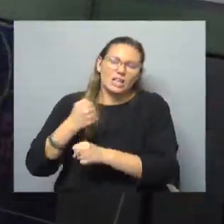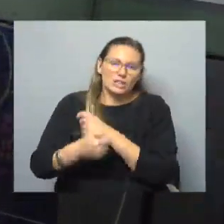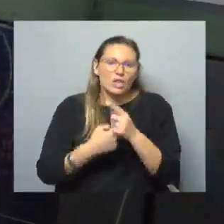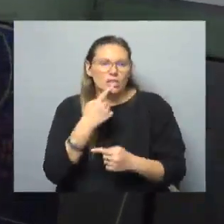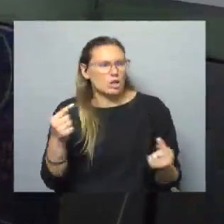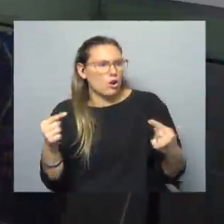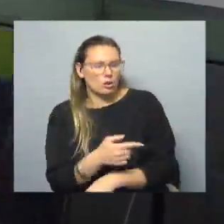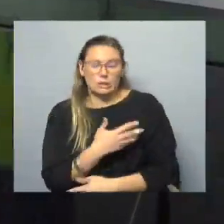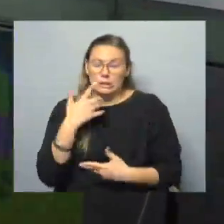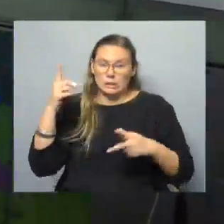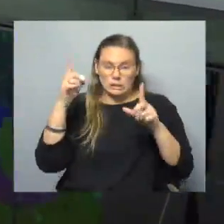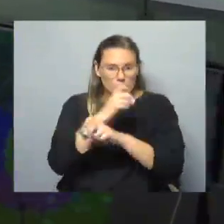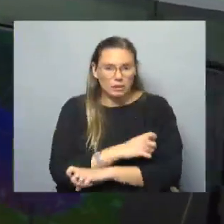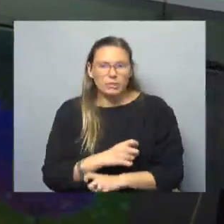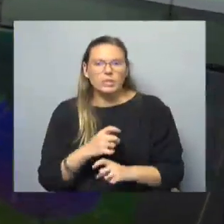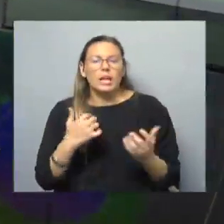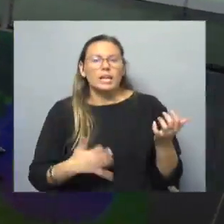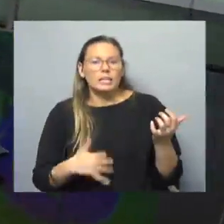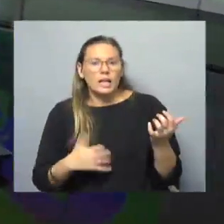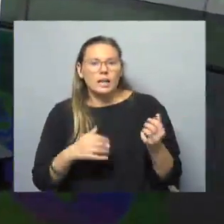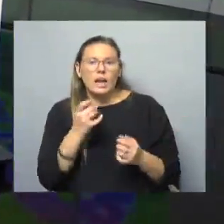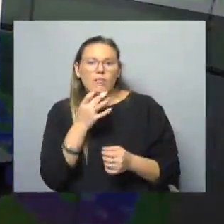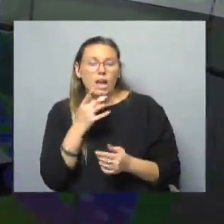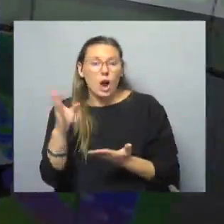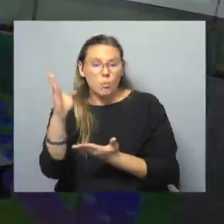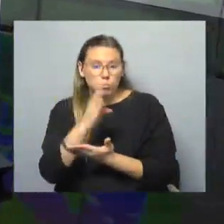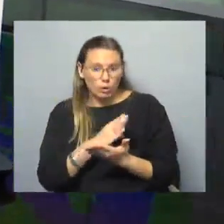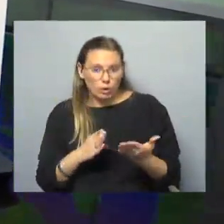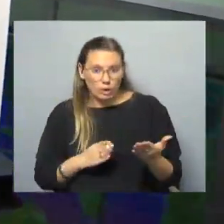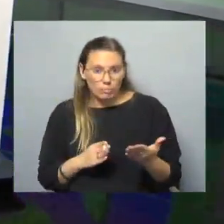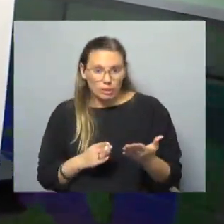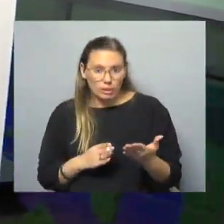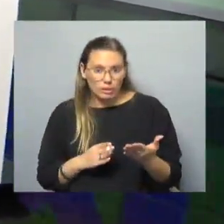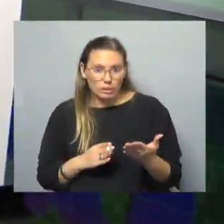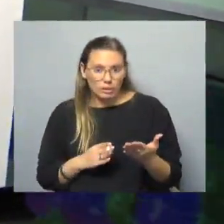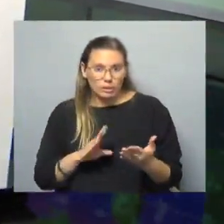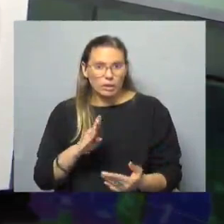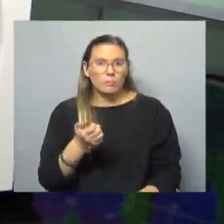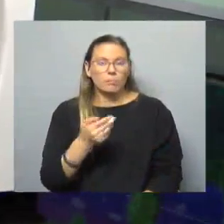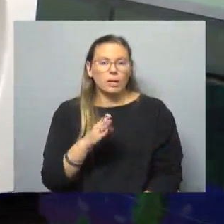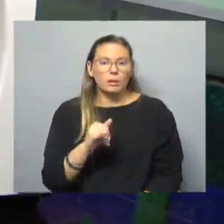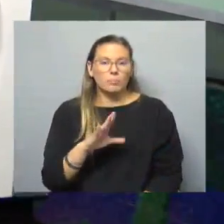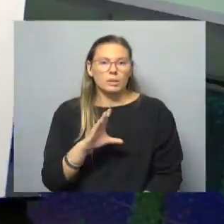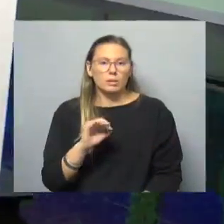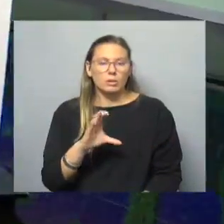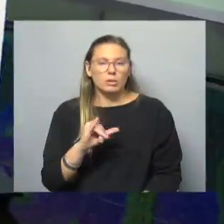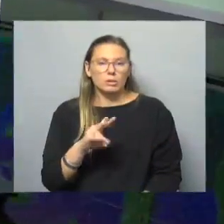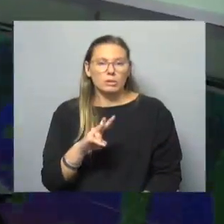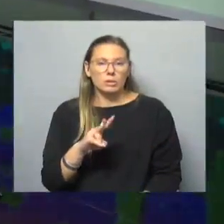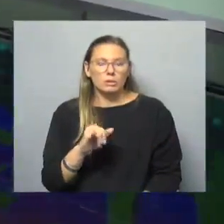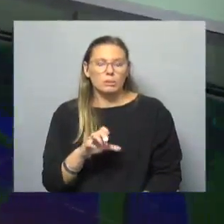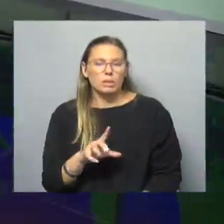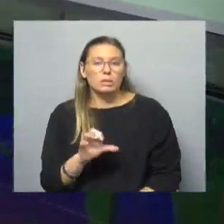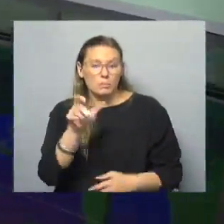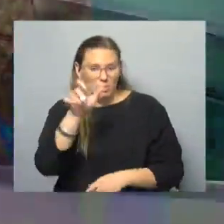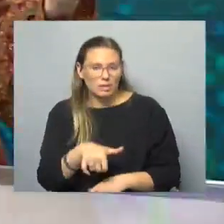como. Y este Guitarra Blanca justamente es un poema de Francisco Papico Civil. Exacto. Que es quien